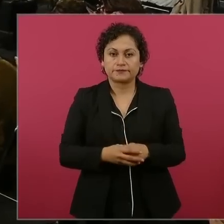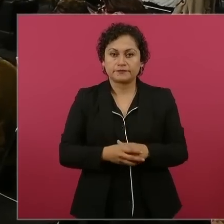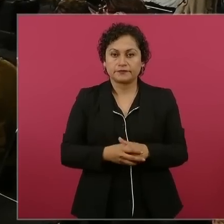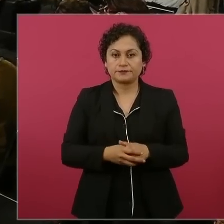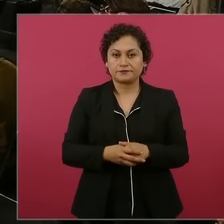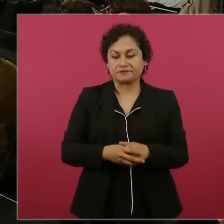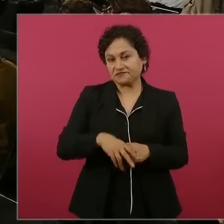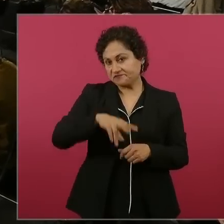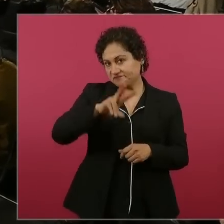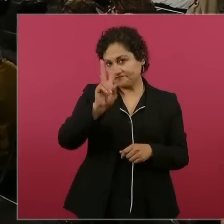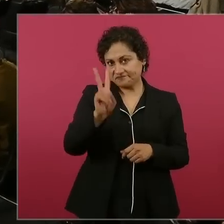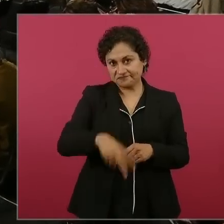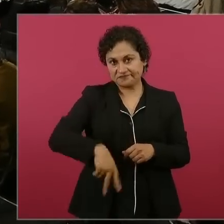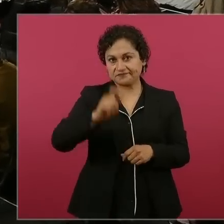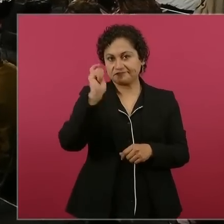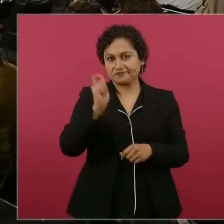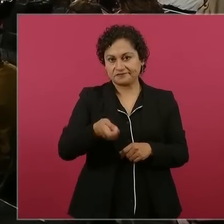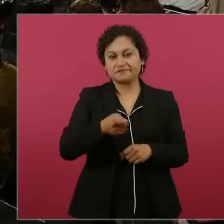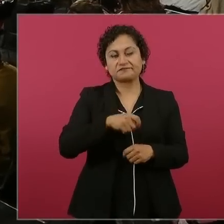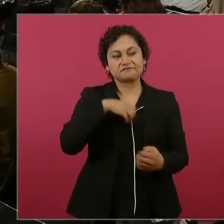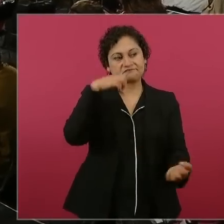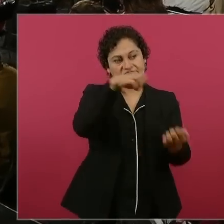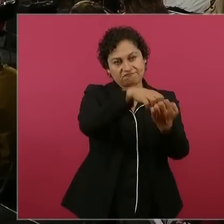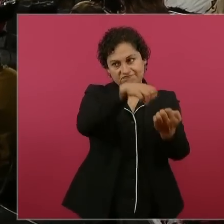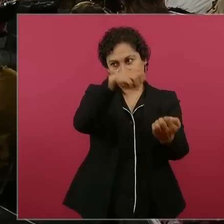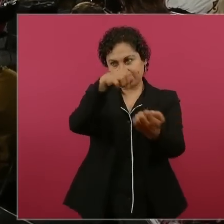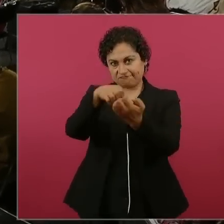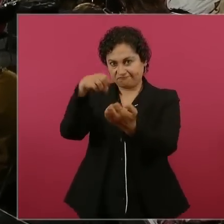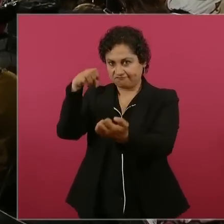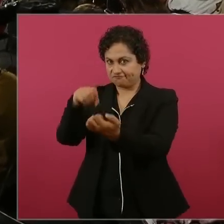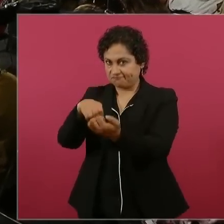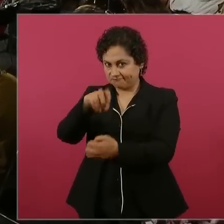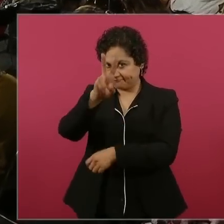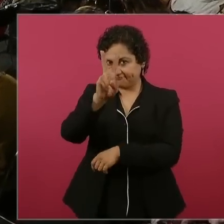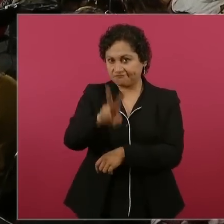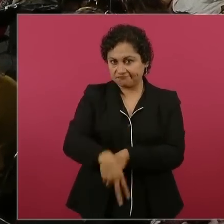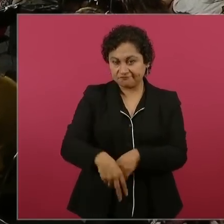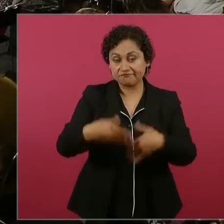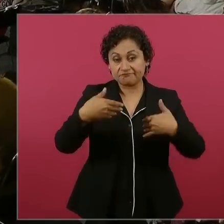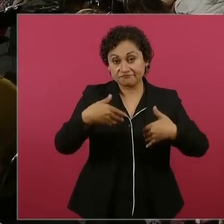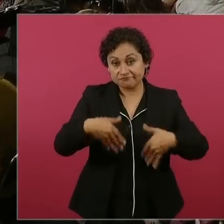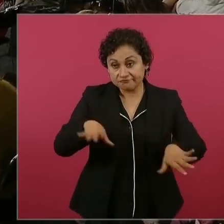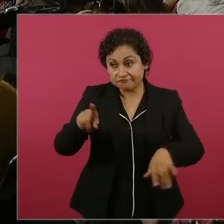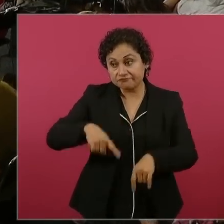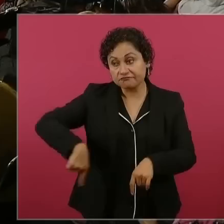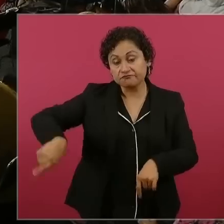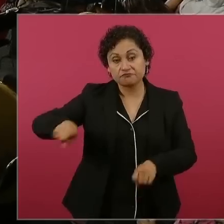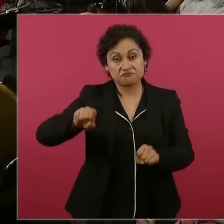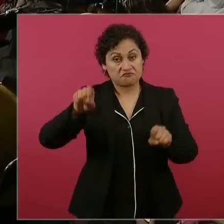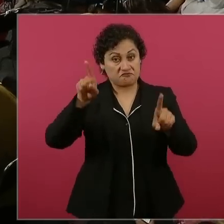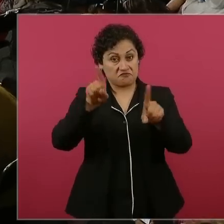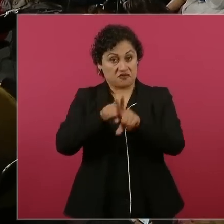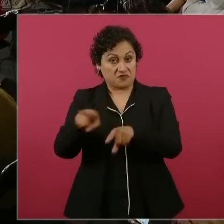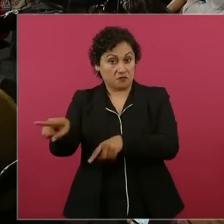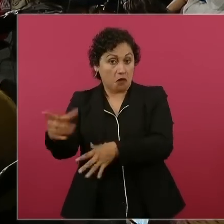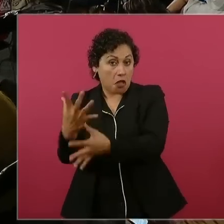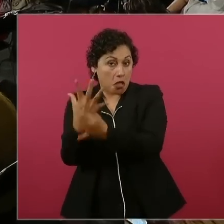con el engaño, además los supuestos teóricos de la